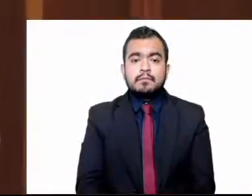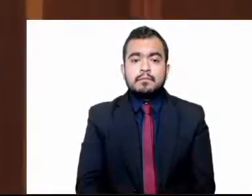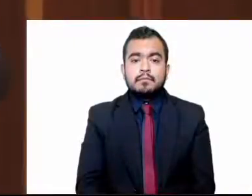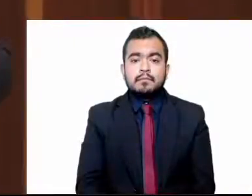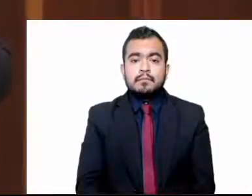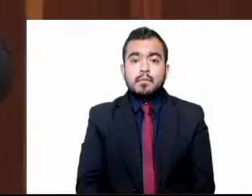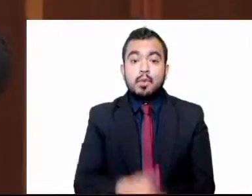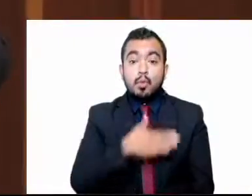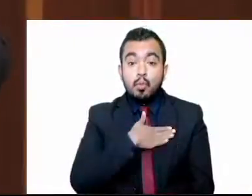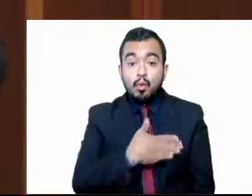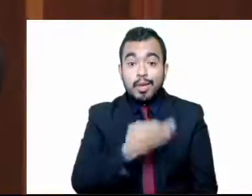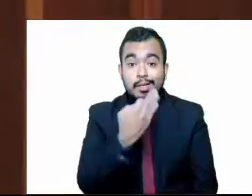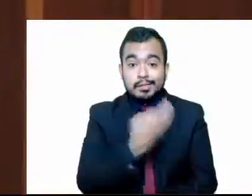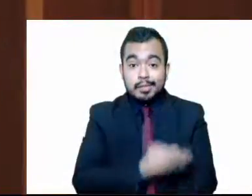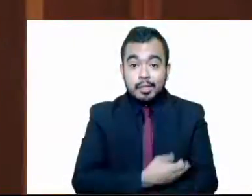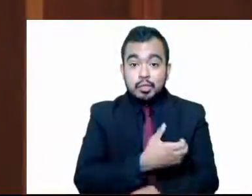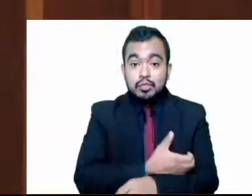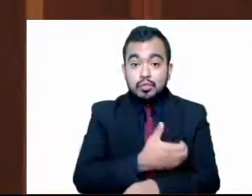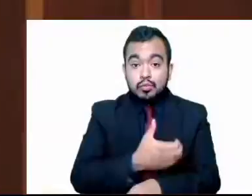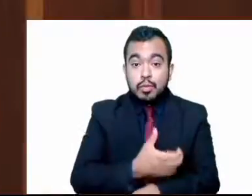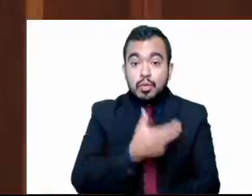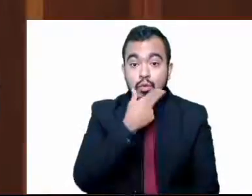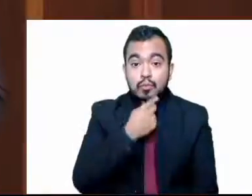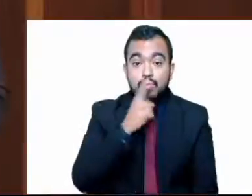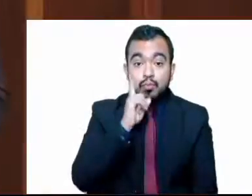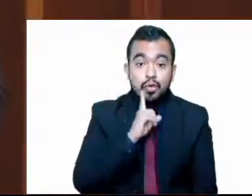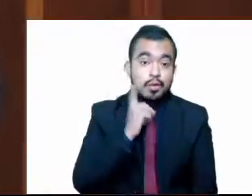Buenas tardes, compañeras, compañeros diputados.